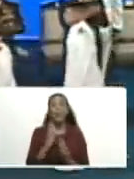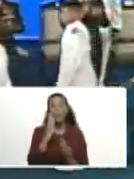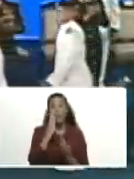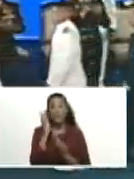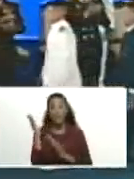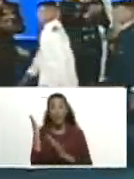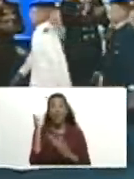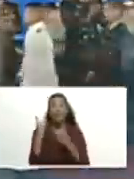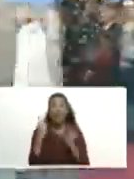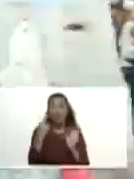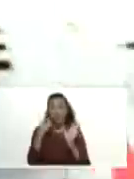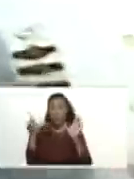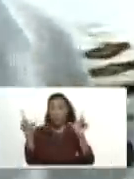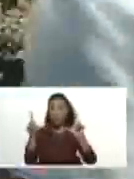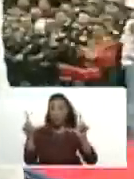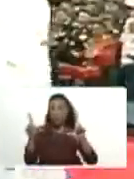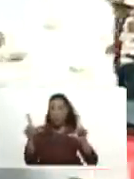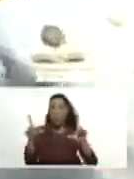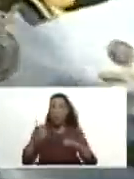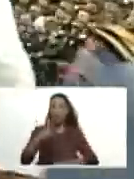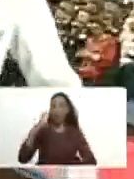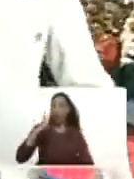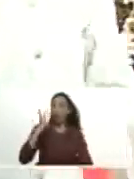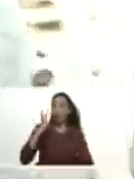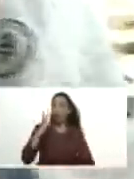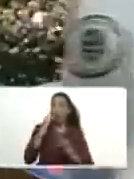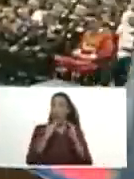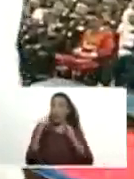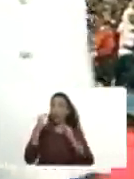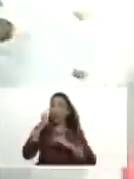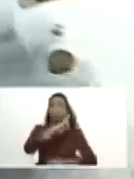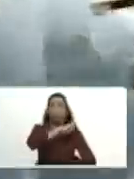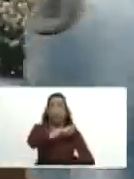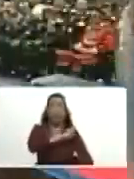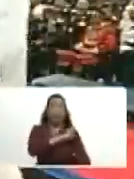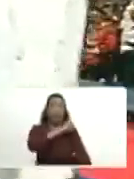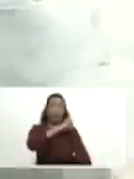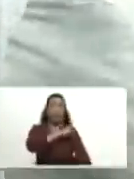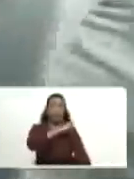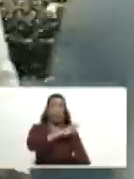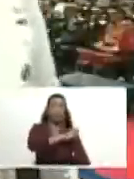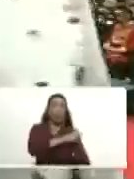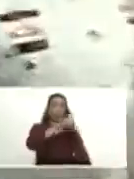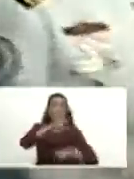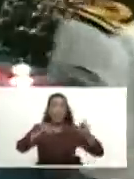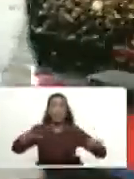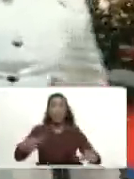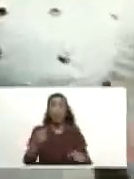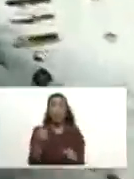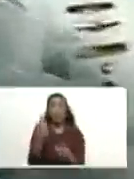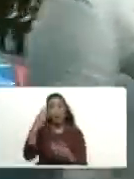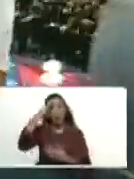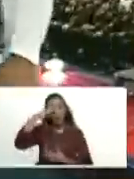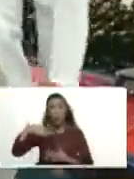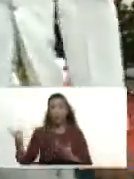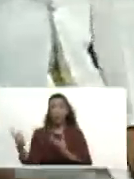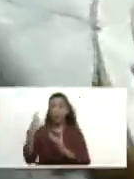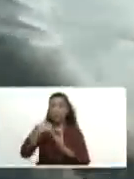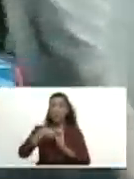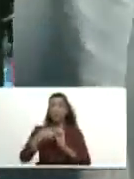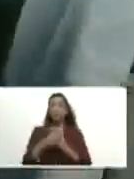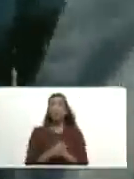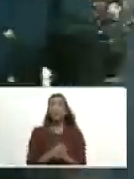Vemos en las imágenes este acto de ascenso a la jerarquía y grado inmediato superior del personal militar adscrito a la Guardia de Honor